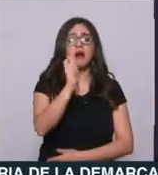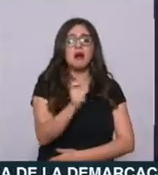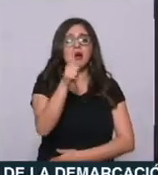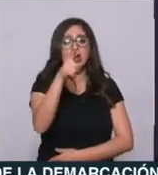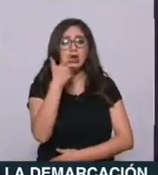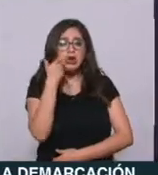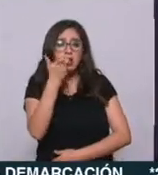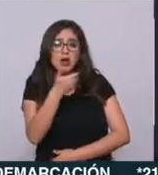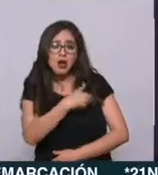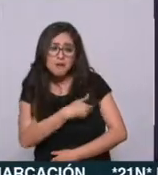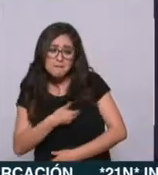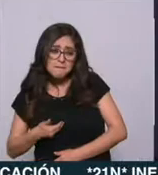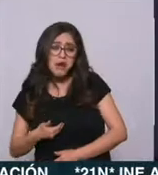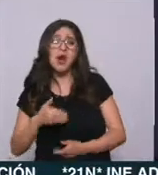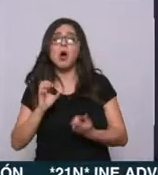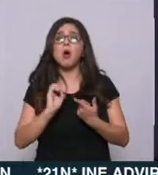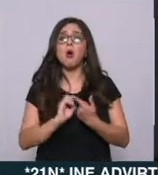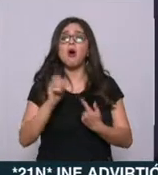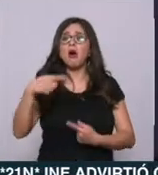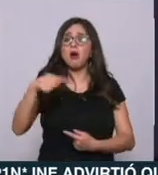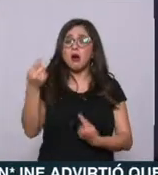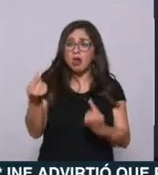el piquete de ojo.